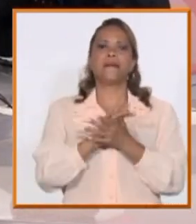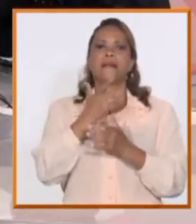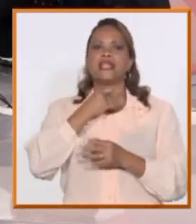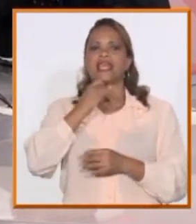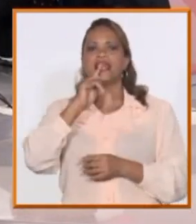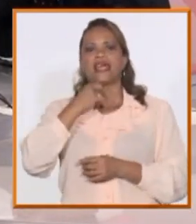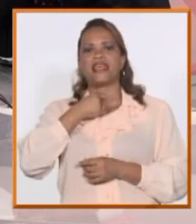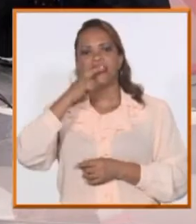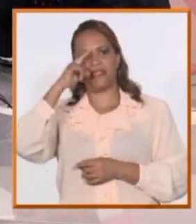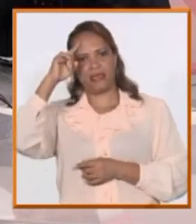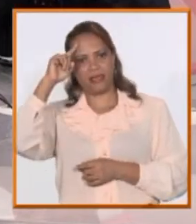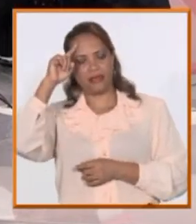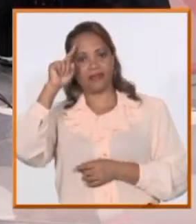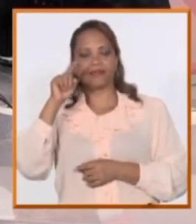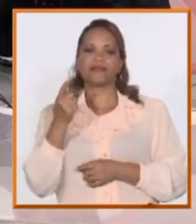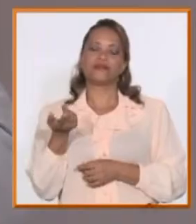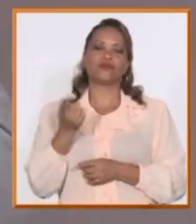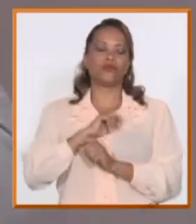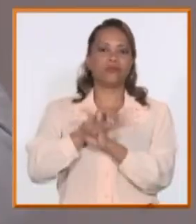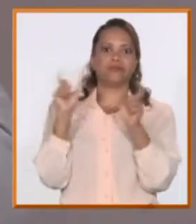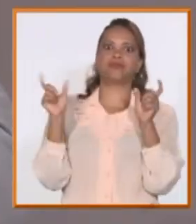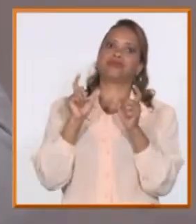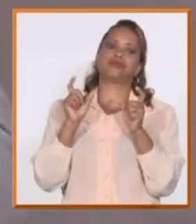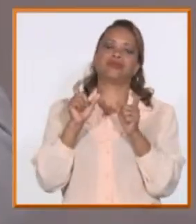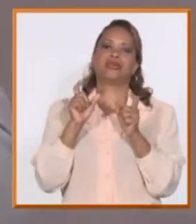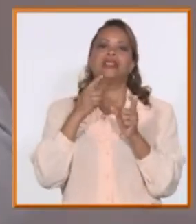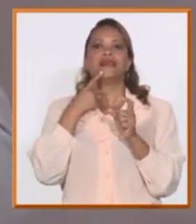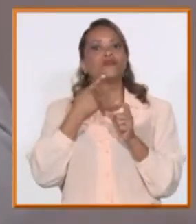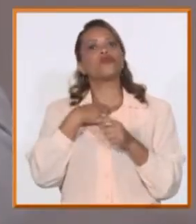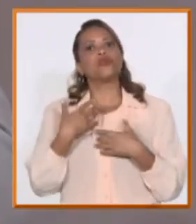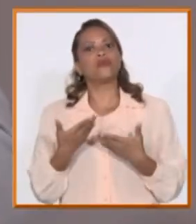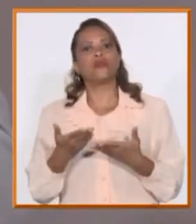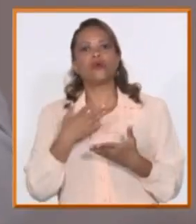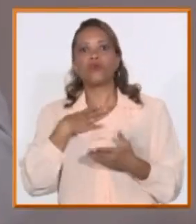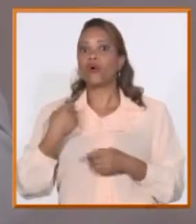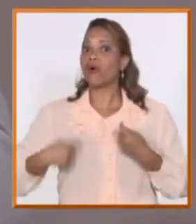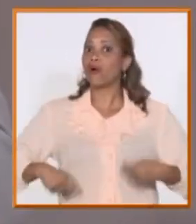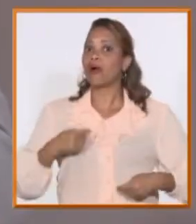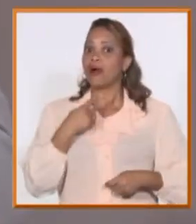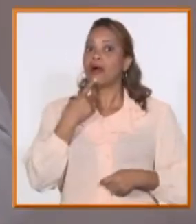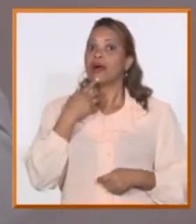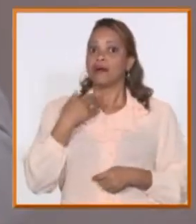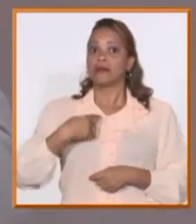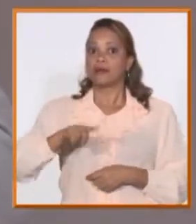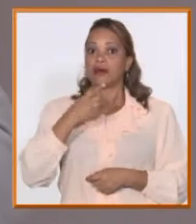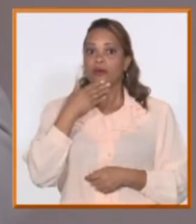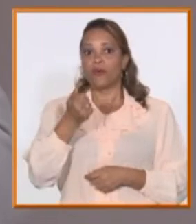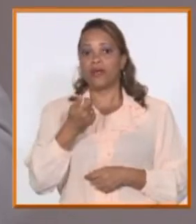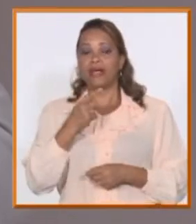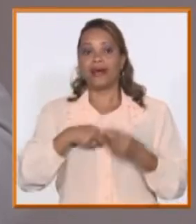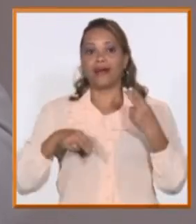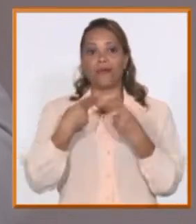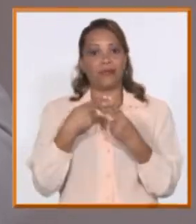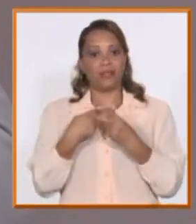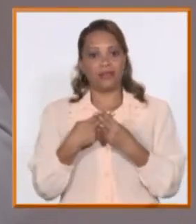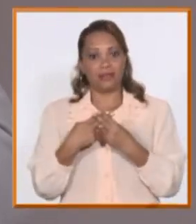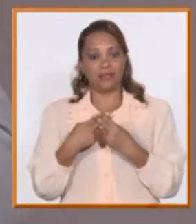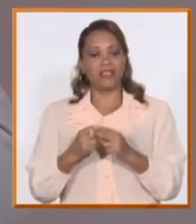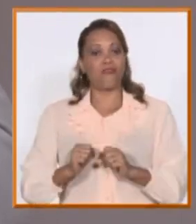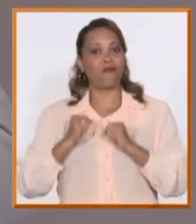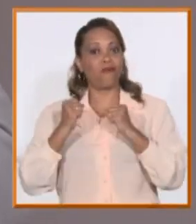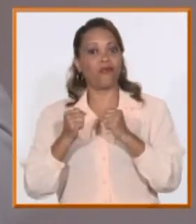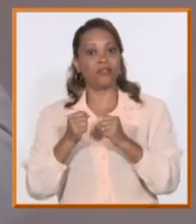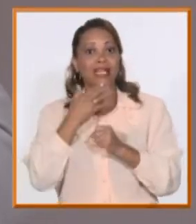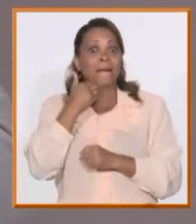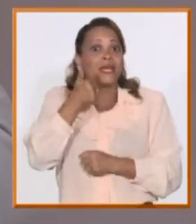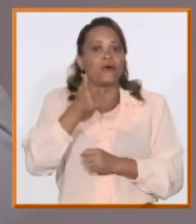psicológicamente, señores, te crea un impacto. Y usted dice, tengo que entregar con ventaja porque Marisleidis Paulino, cerrando el 400, señores, estamos hablando de la